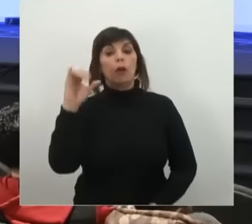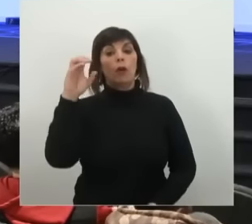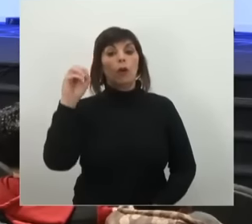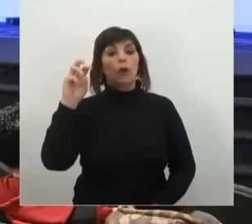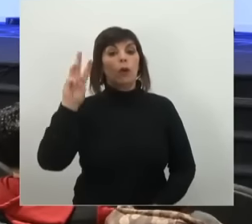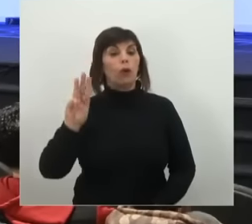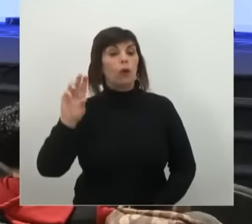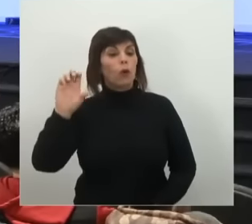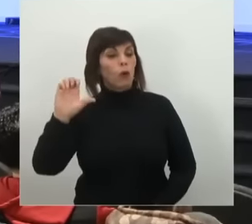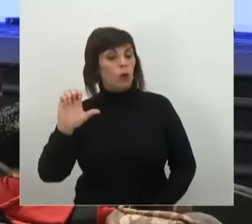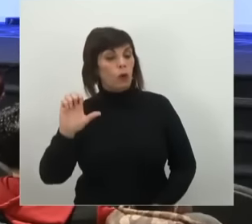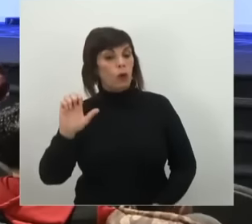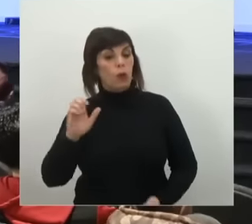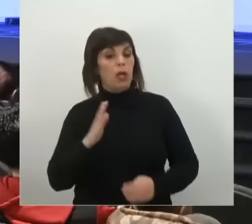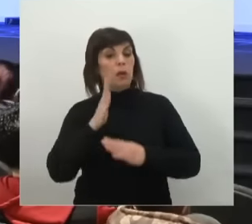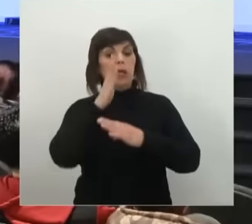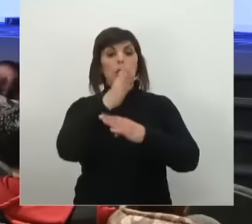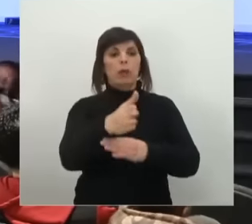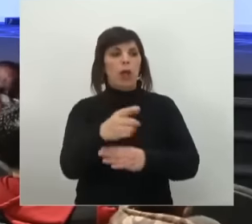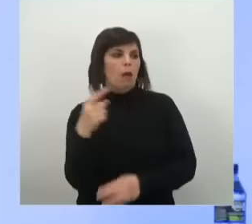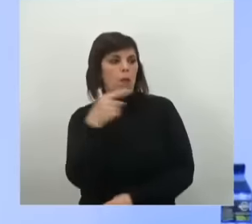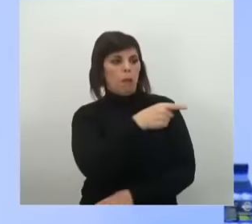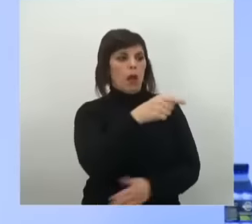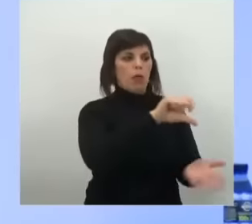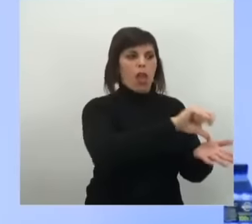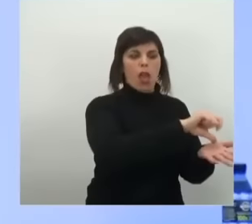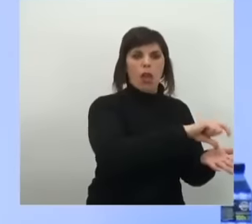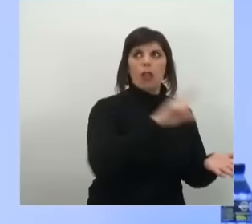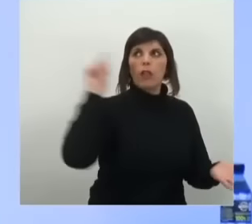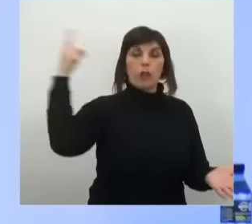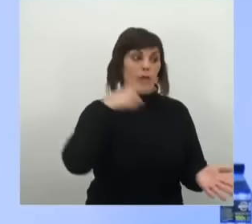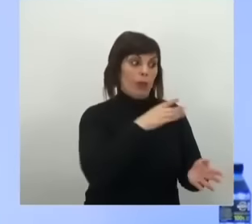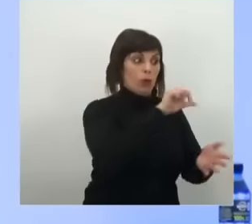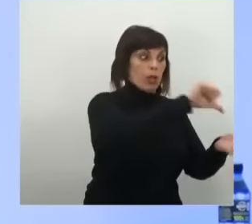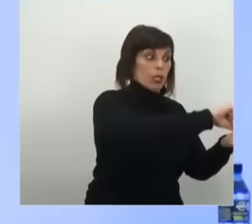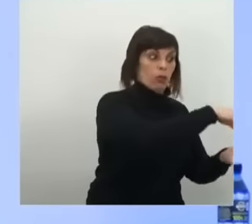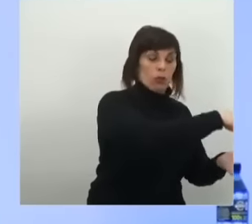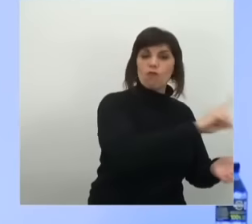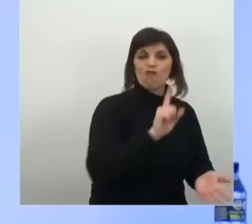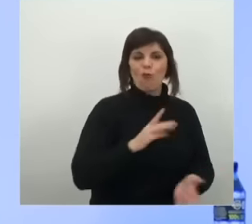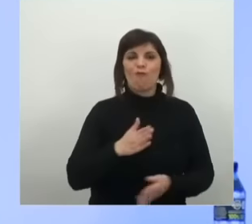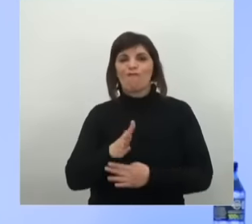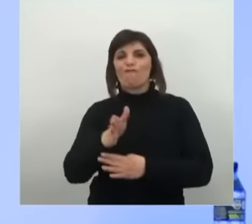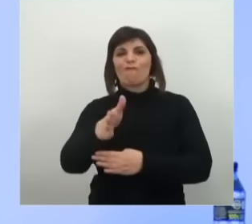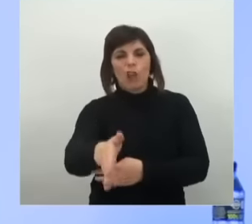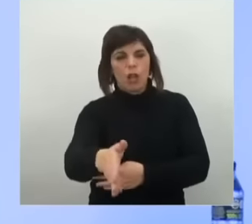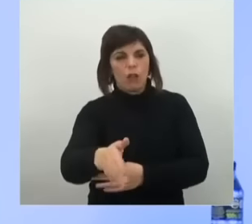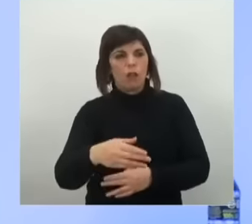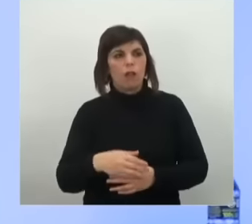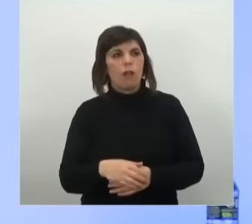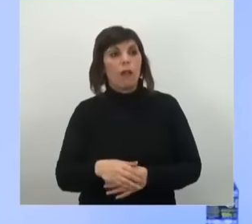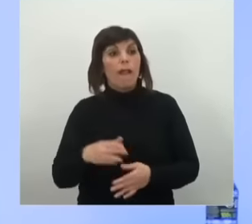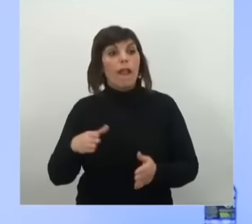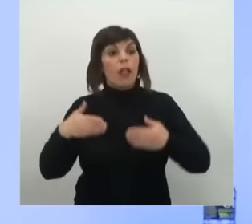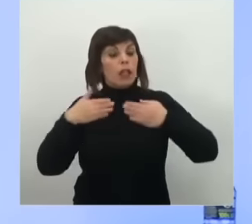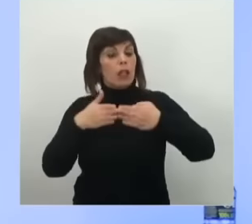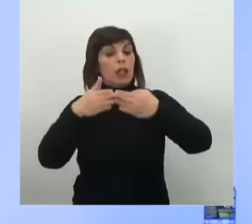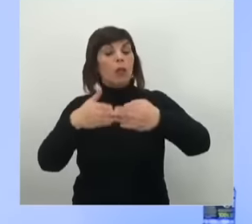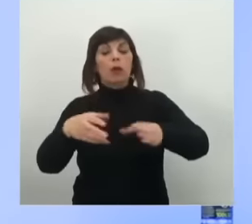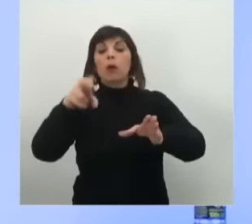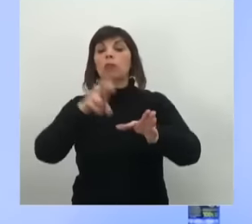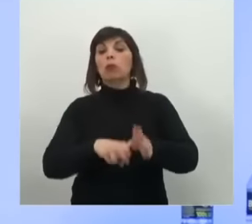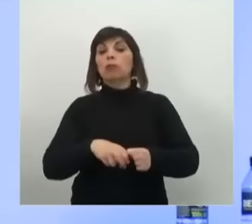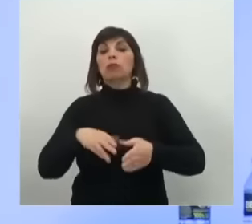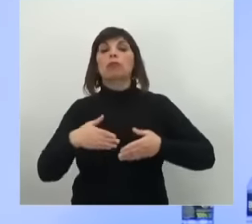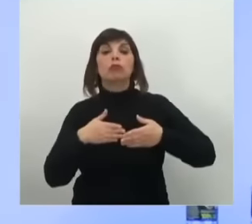y recuerdan que algo sucede a esa embarcación se empieza a levantar una situación de tormenta Entonces